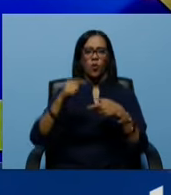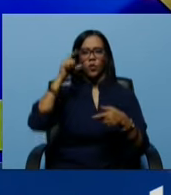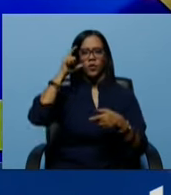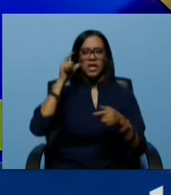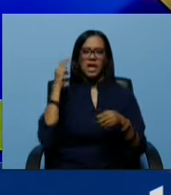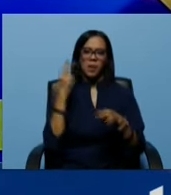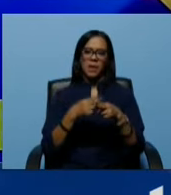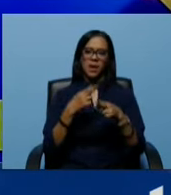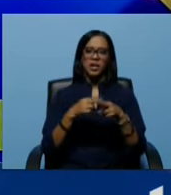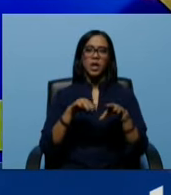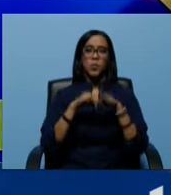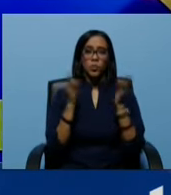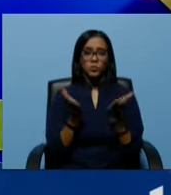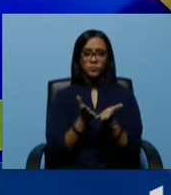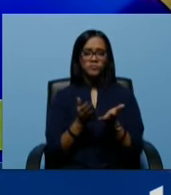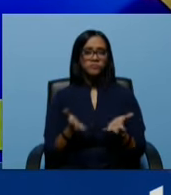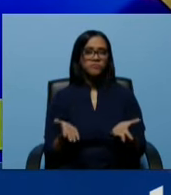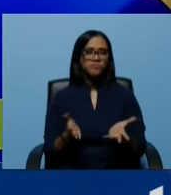mundo.